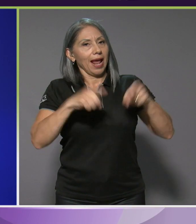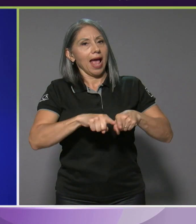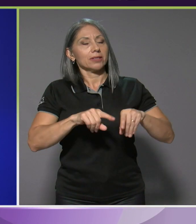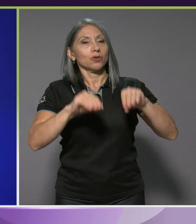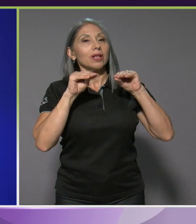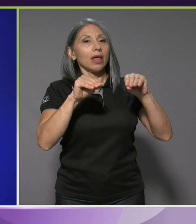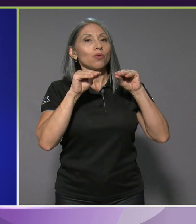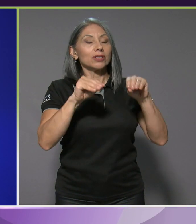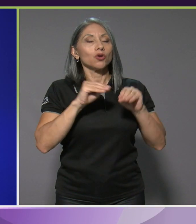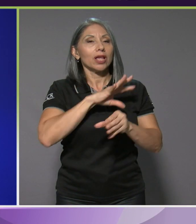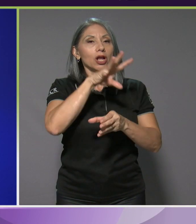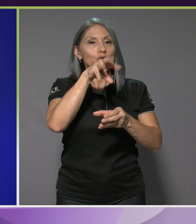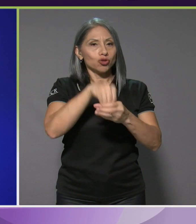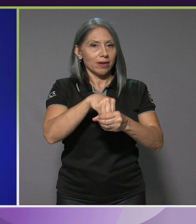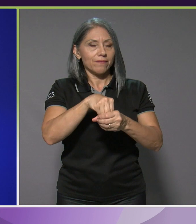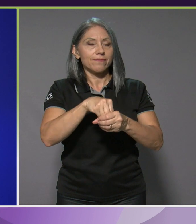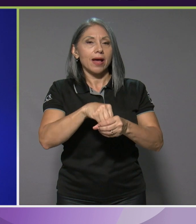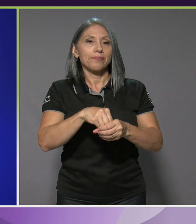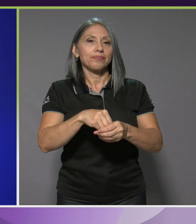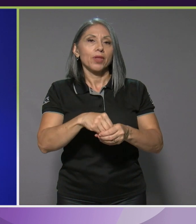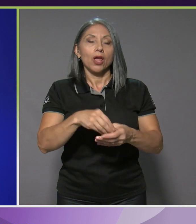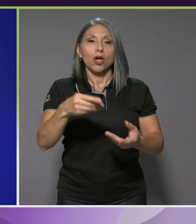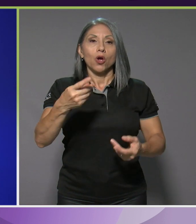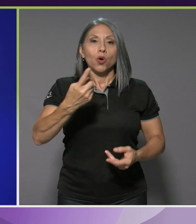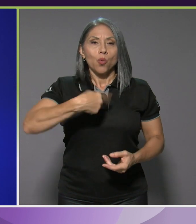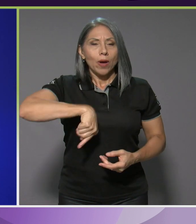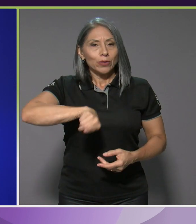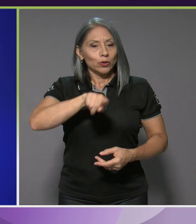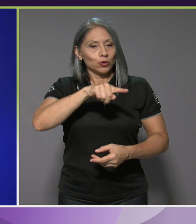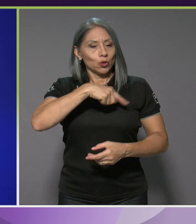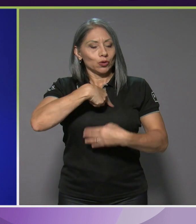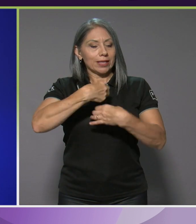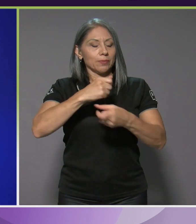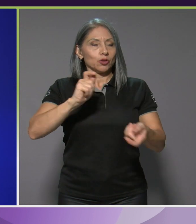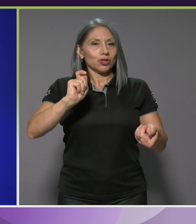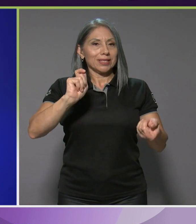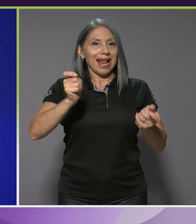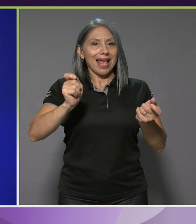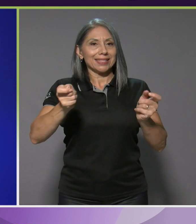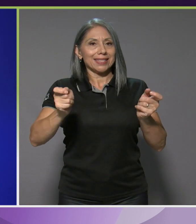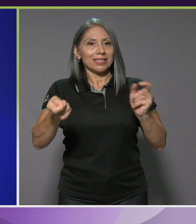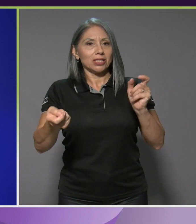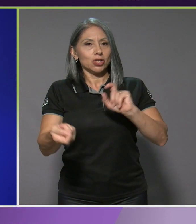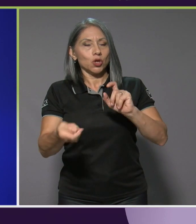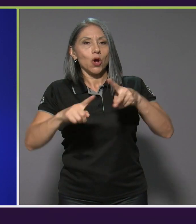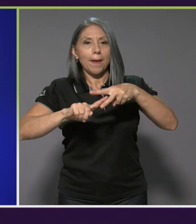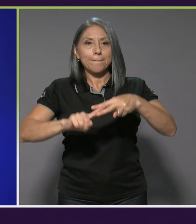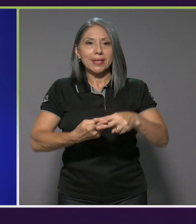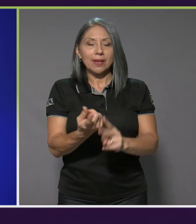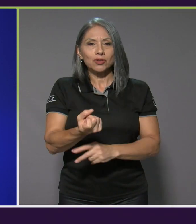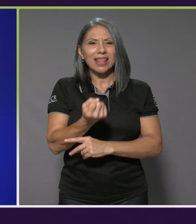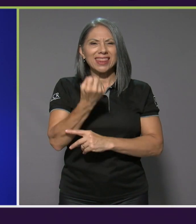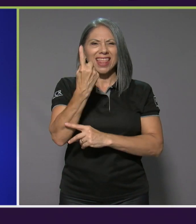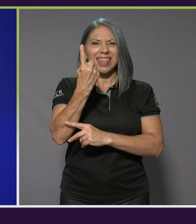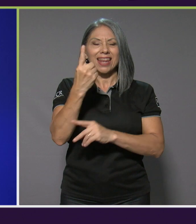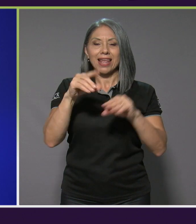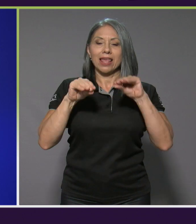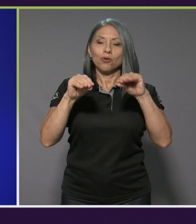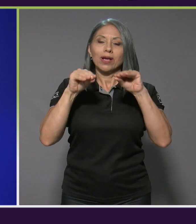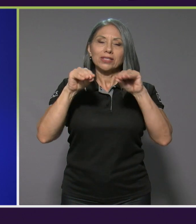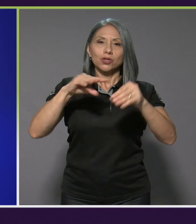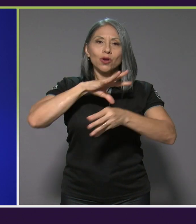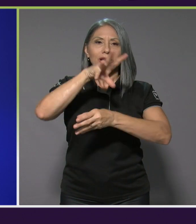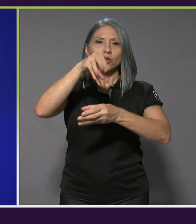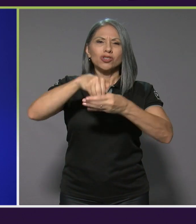educación inclusiva cuando hacemos esa transición y empezamos a entender qué es la educación inclusiva. Además se nos